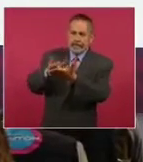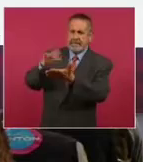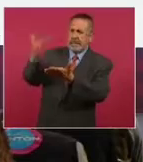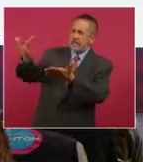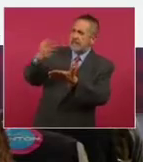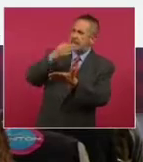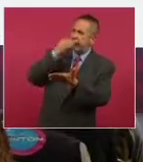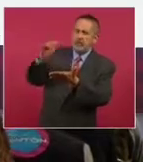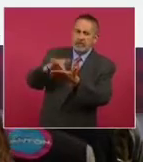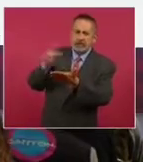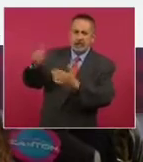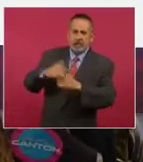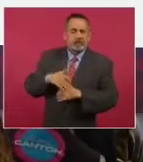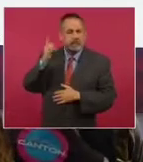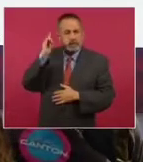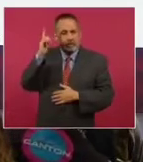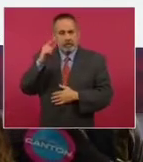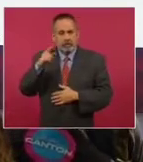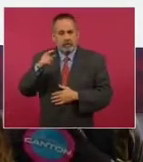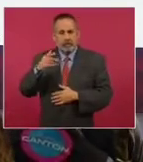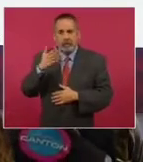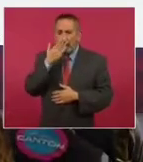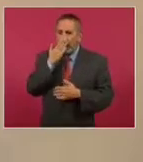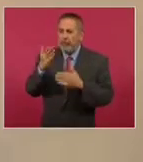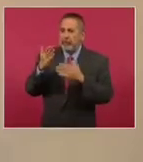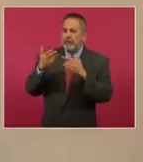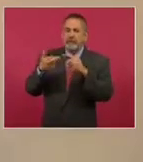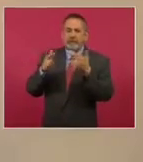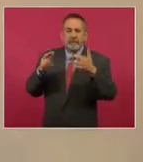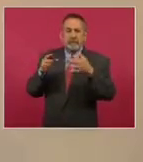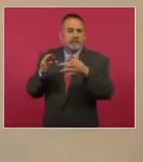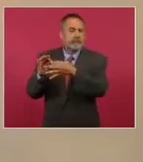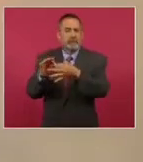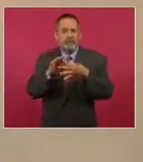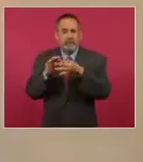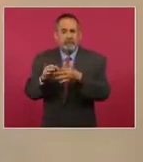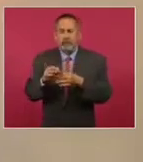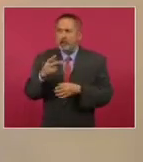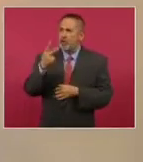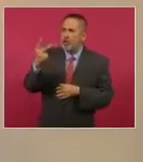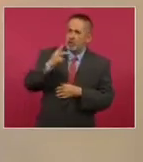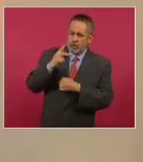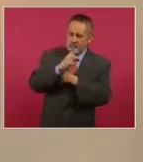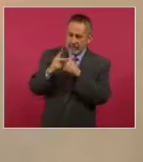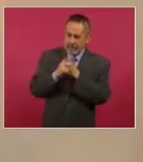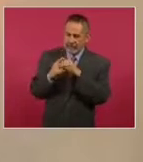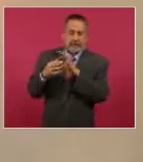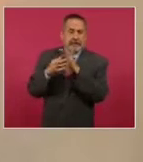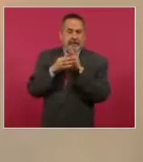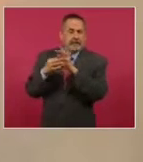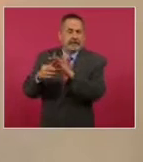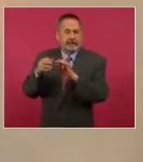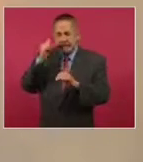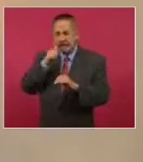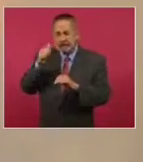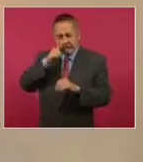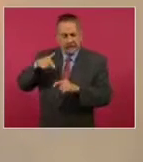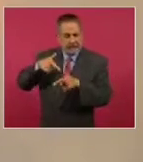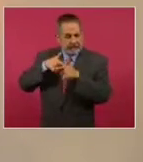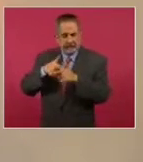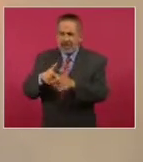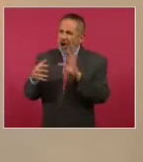agradecimiento, deseando que las relaciones entre nuestros dos países sigan